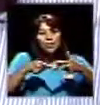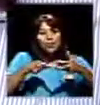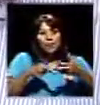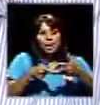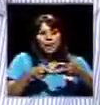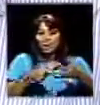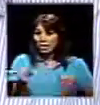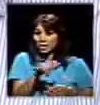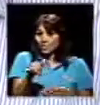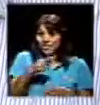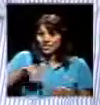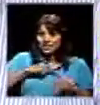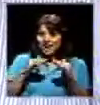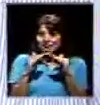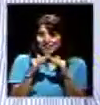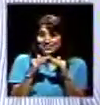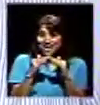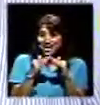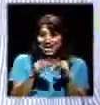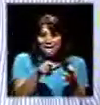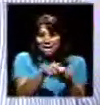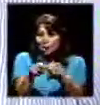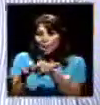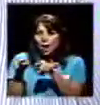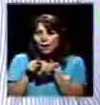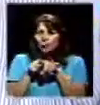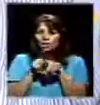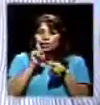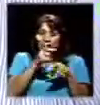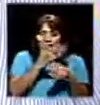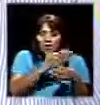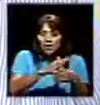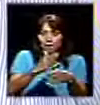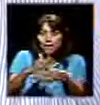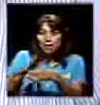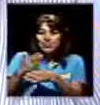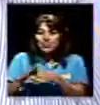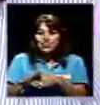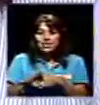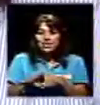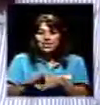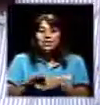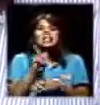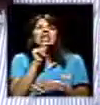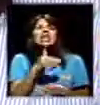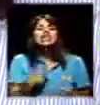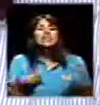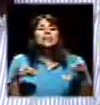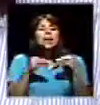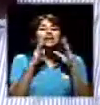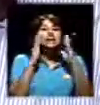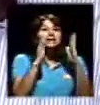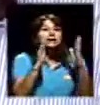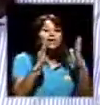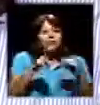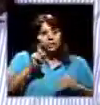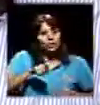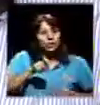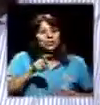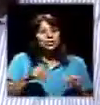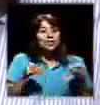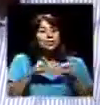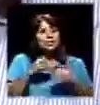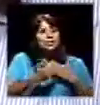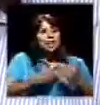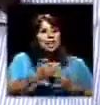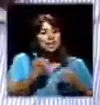los hermanos, el hermano que más atención se lleva es aquel que necesita salir adelante más fácil. Los que ya están encaminados